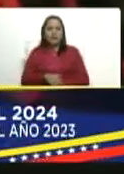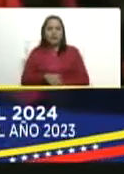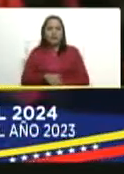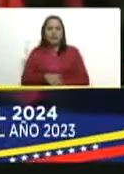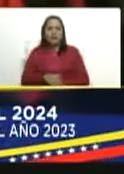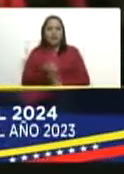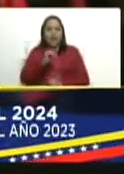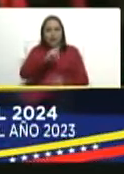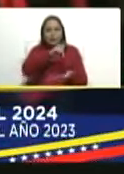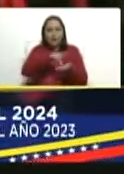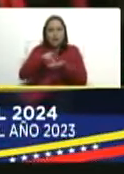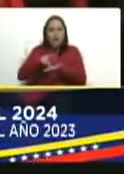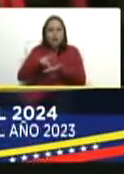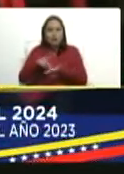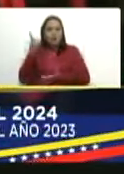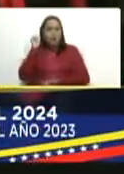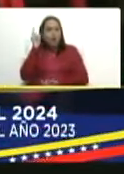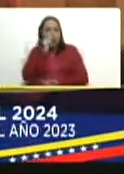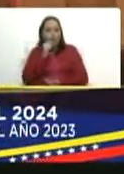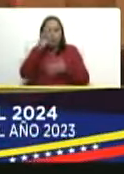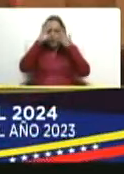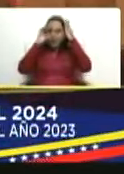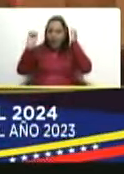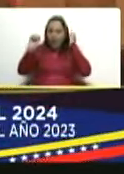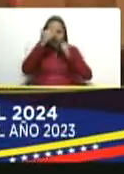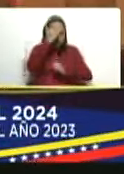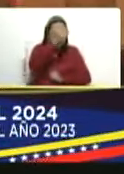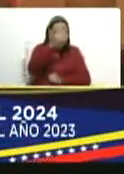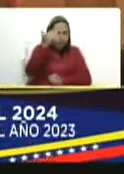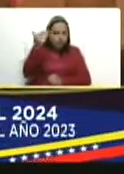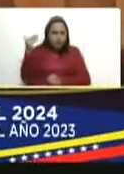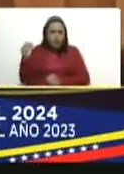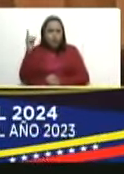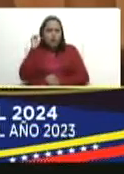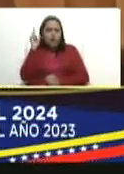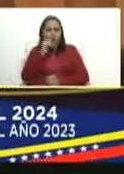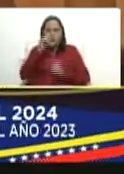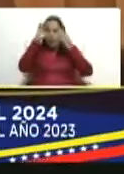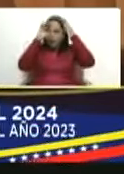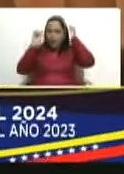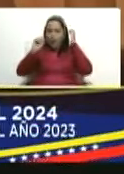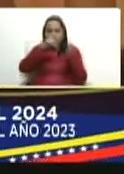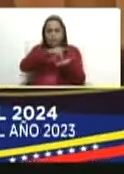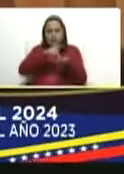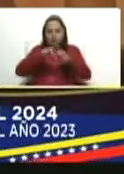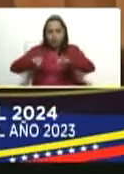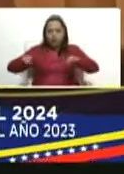parte, señores embajadores, embajadoras, un saludo a los embajadores, embajadoras presentes.